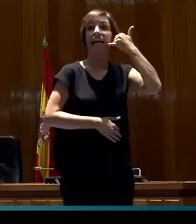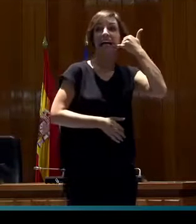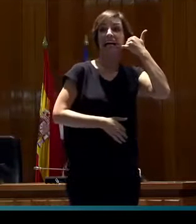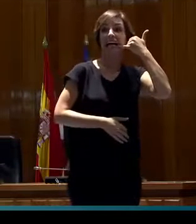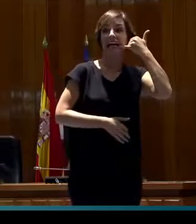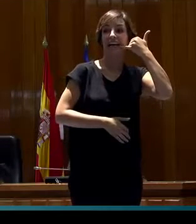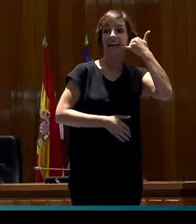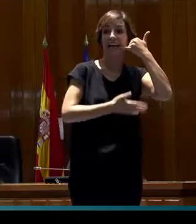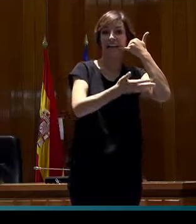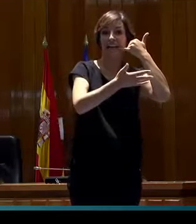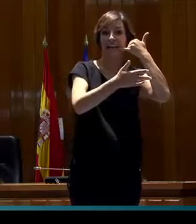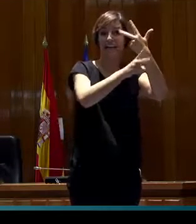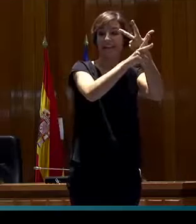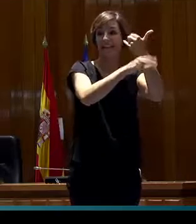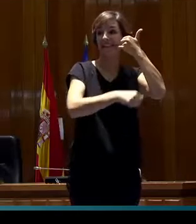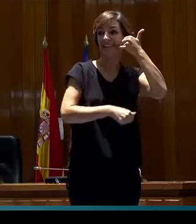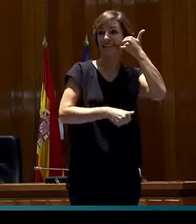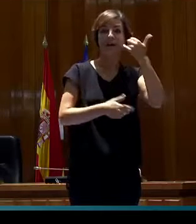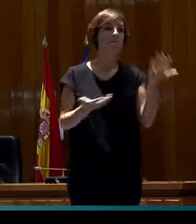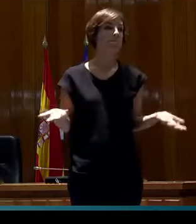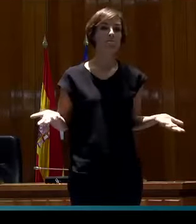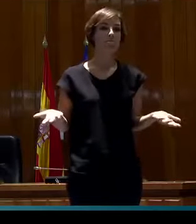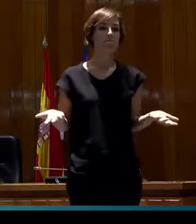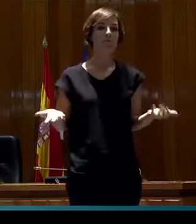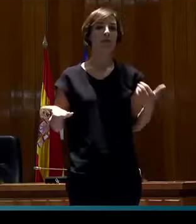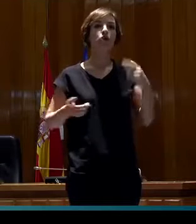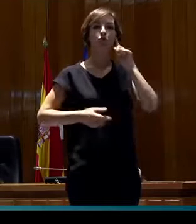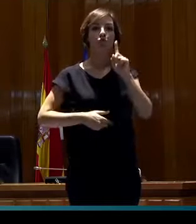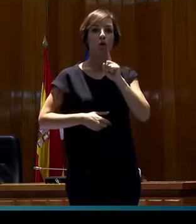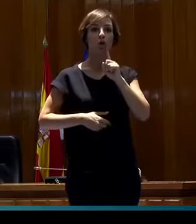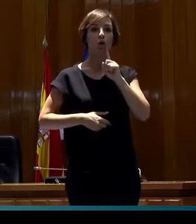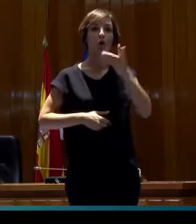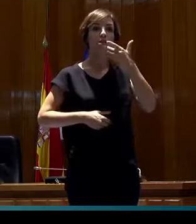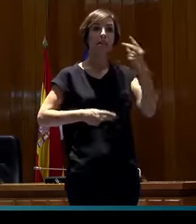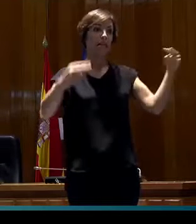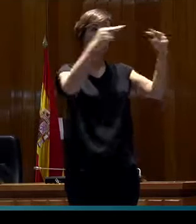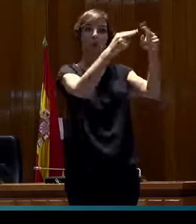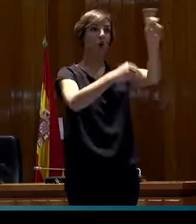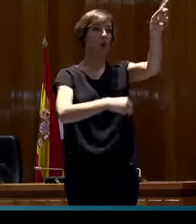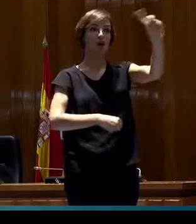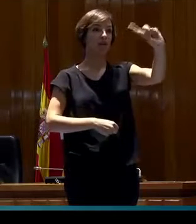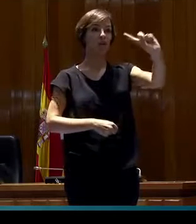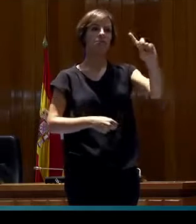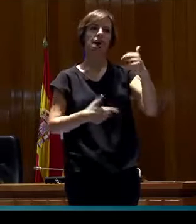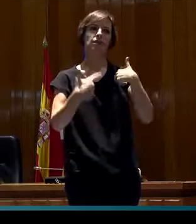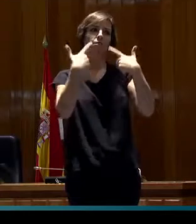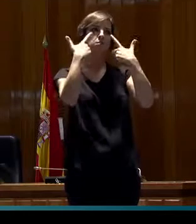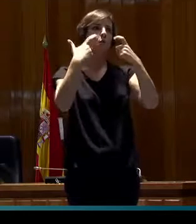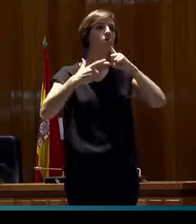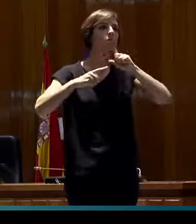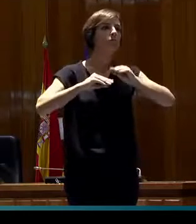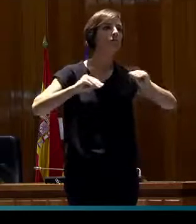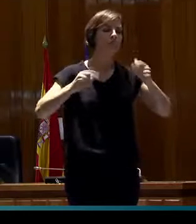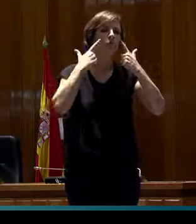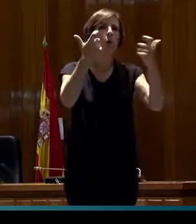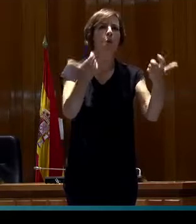en una conversación de una interpretación telefónica, en la que el usuario sordo y la persona oyente no se ven, es mucho más significativo.